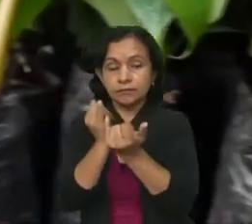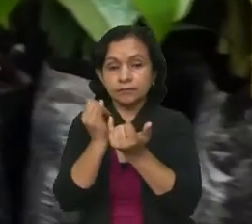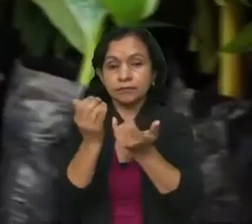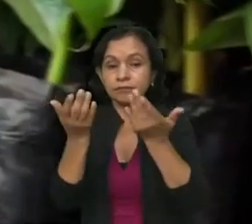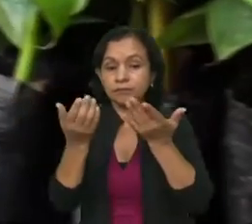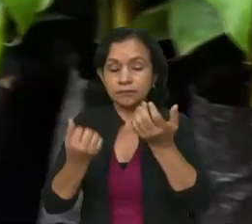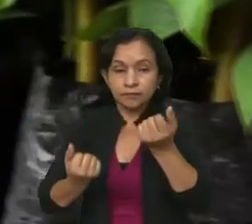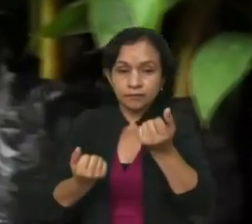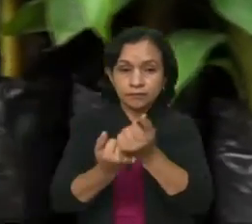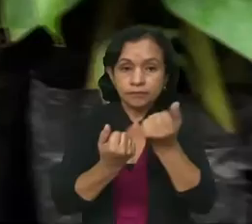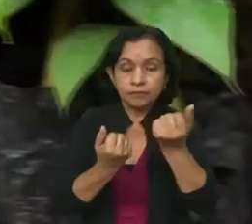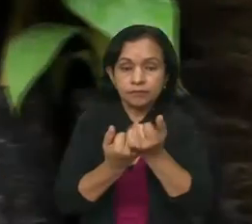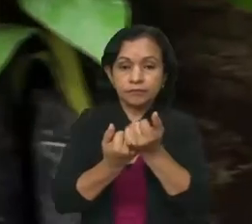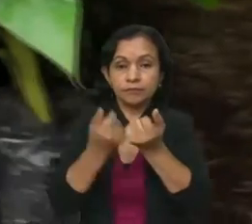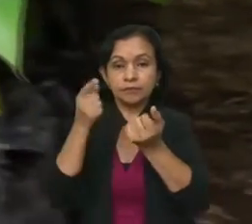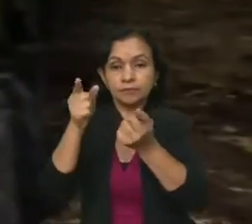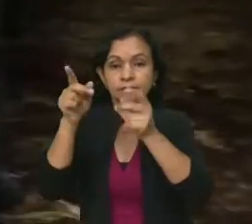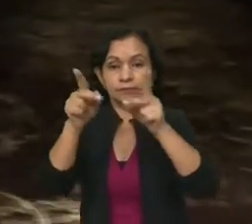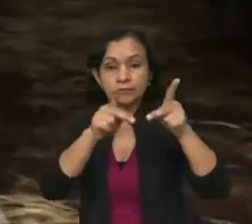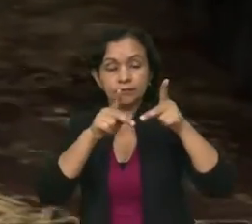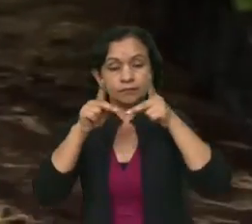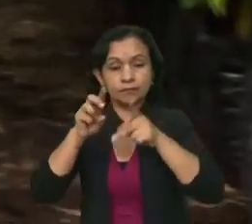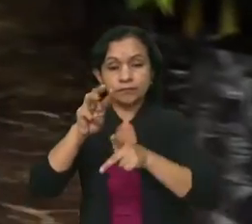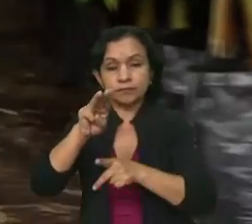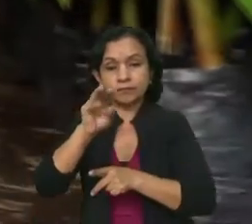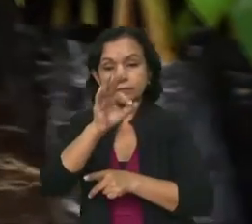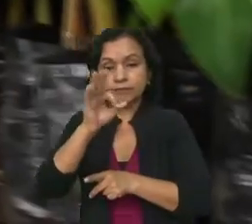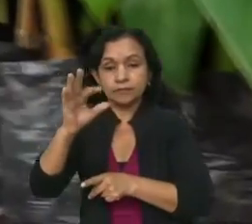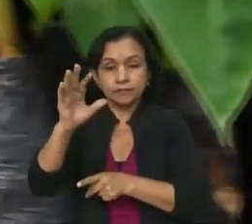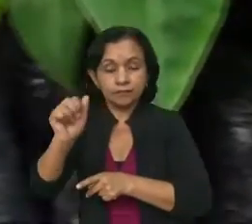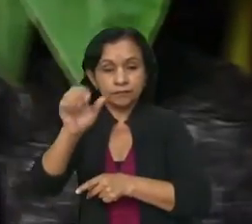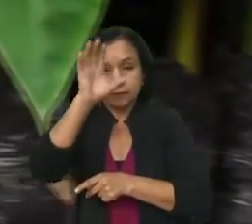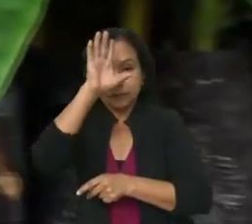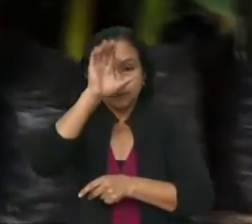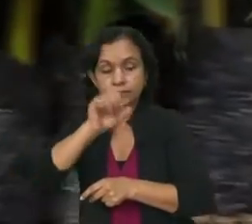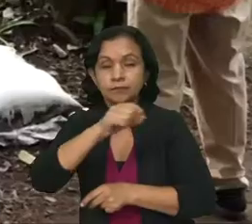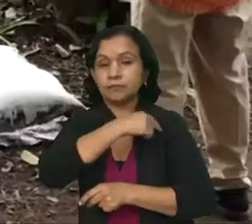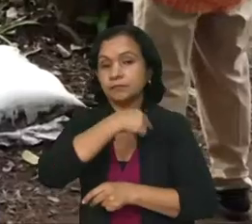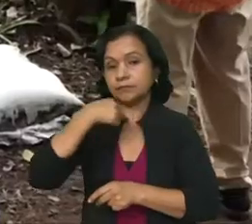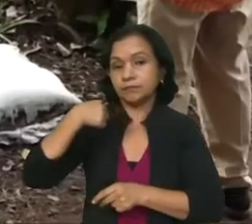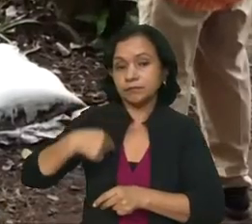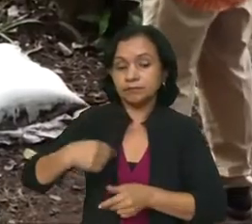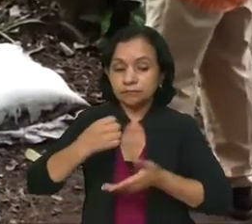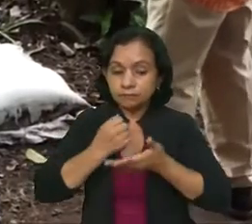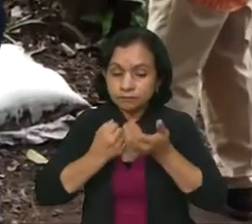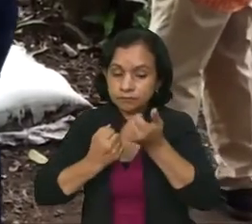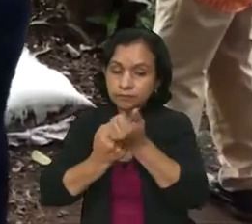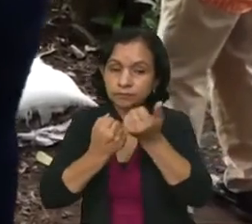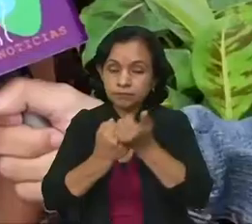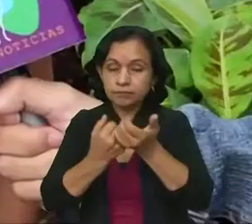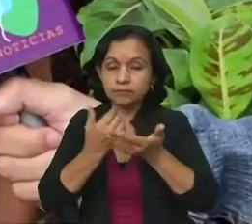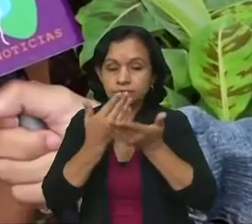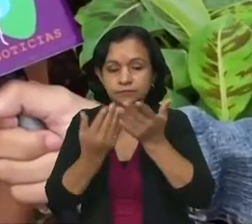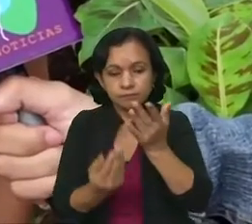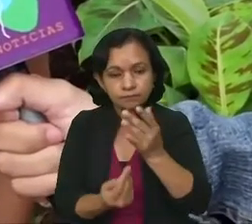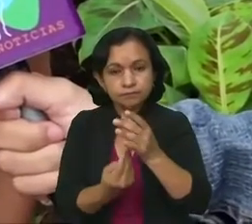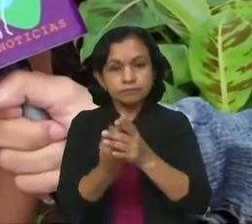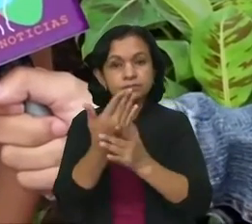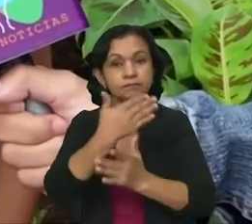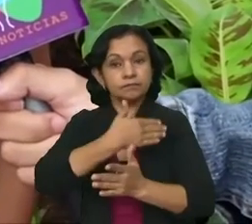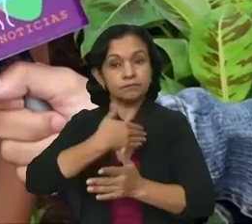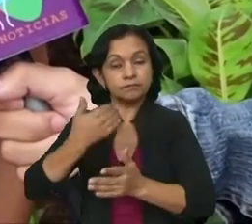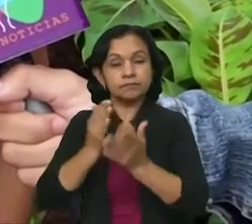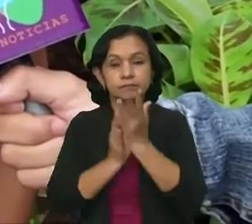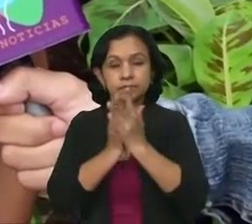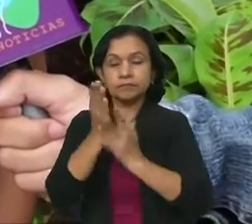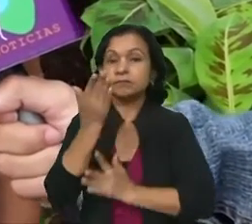asistencia técnica de parte del personal del MEFCA y la Embajada de Taiwán, asistiendo y perfeccionando la calidad del plátano. Que un buen gobierno